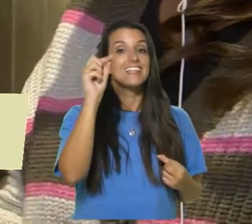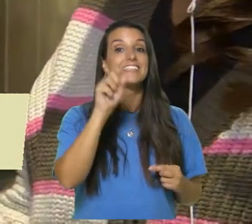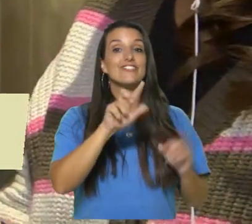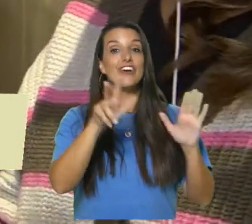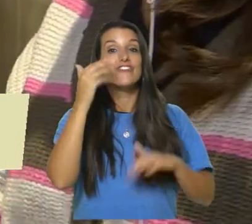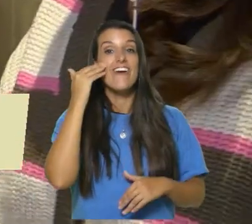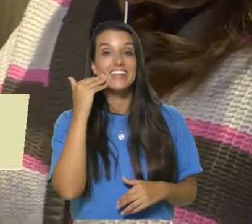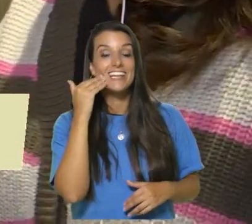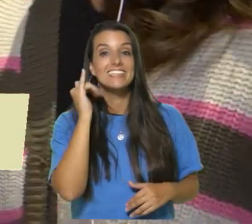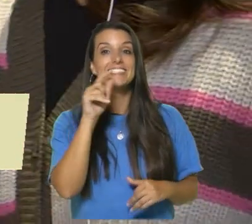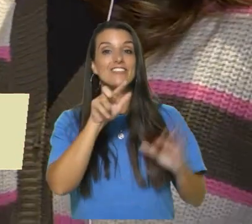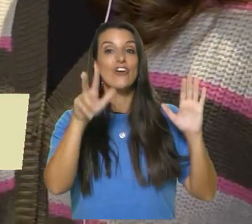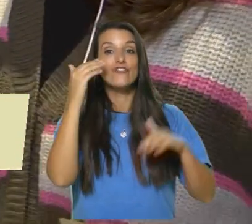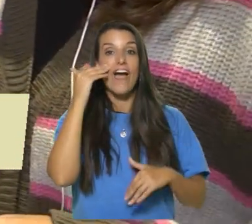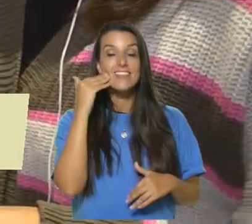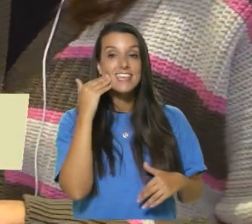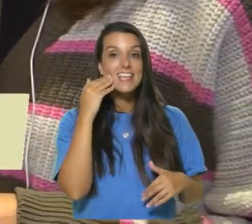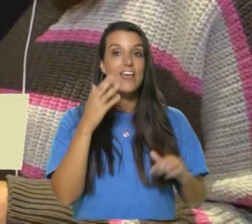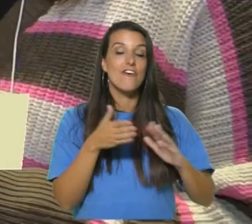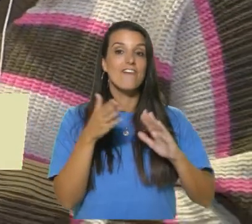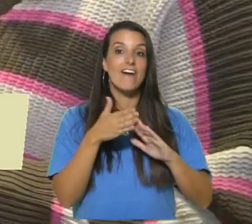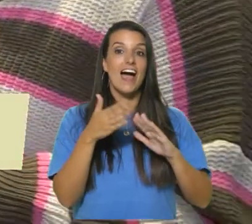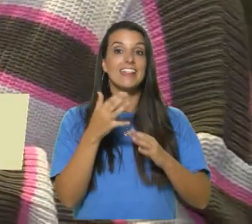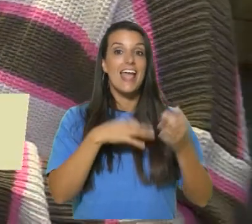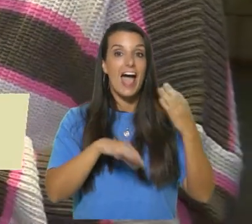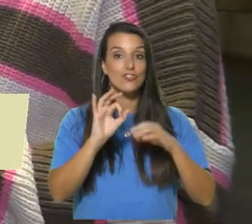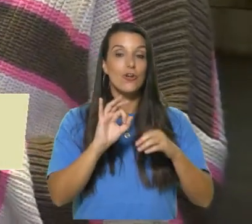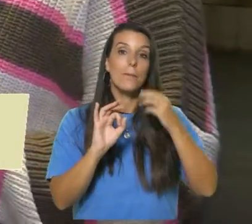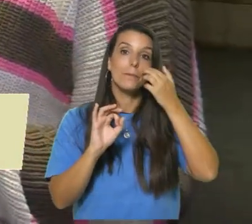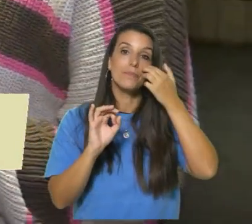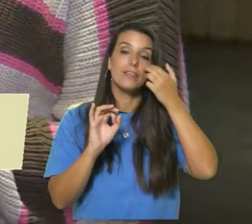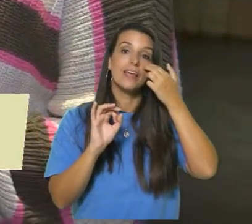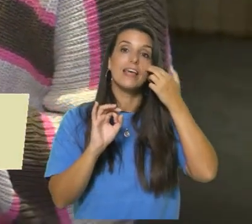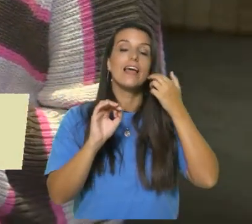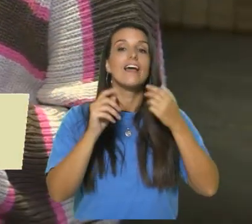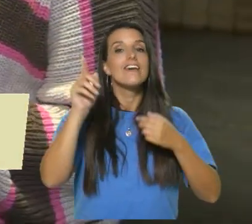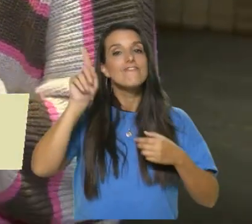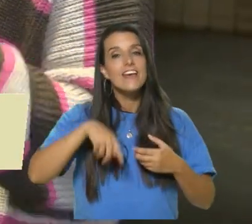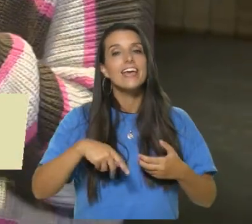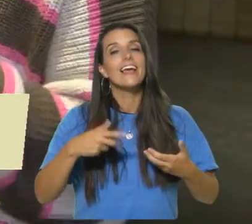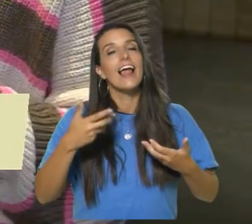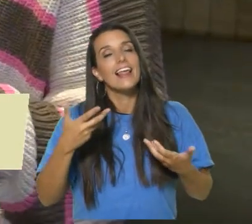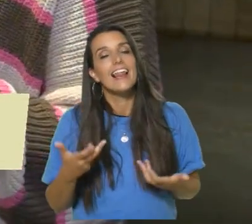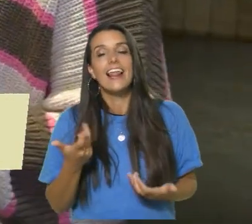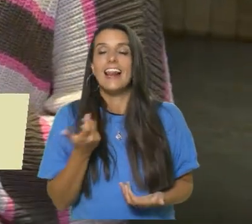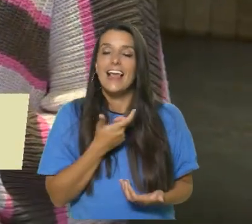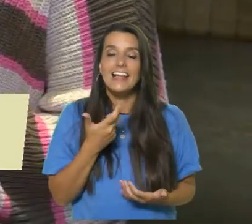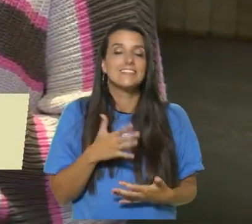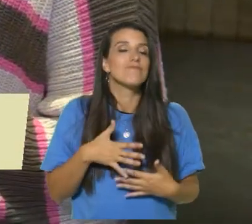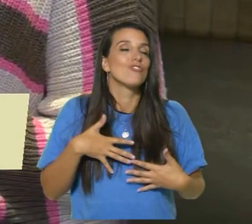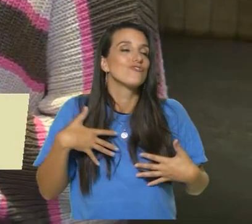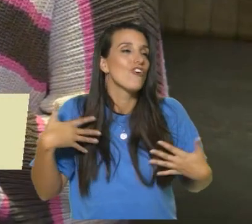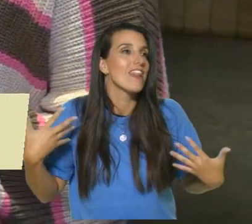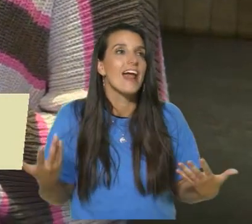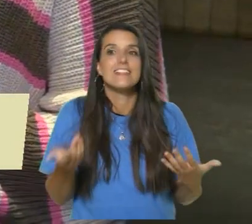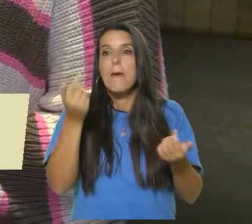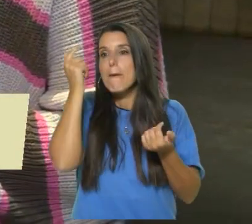abril el 18 de abril es eh la función de primero yo Después te quiero vengan con ganas de reírse de emocionarse